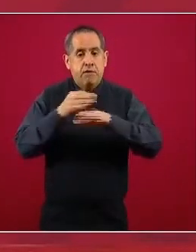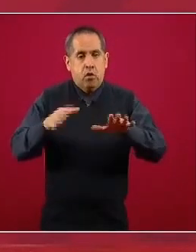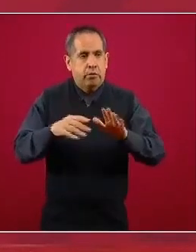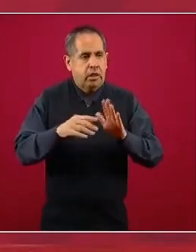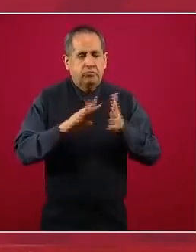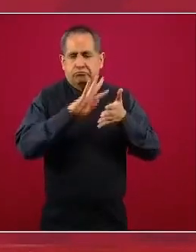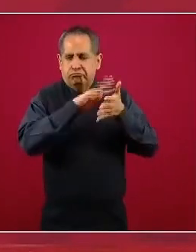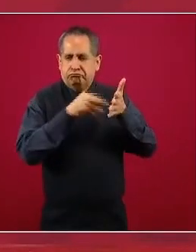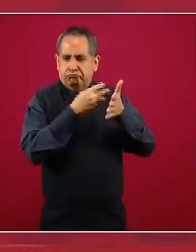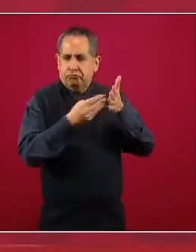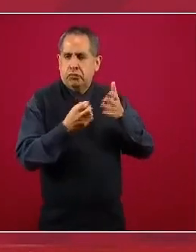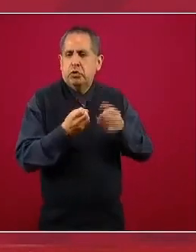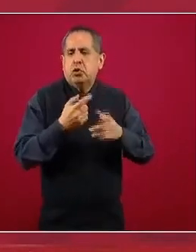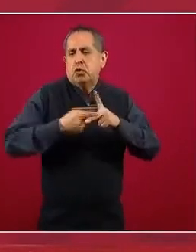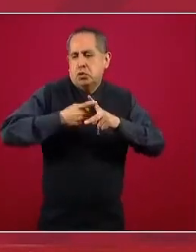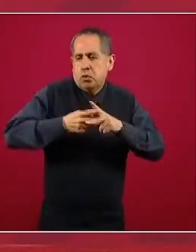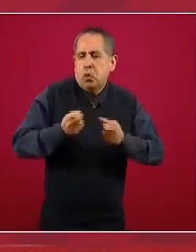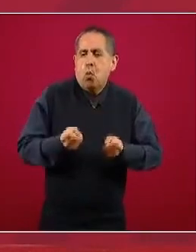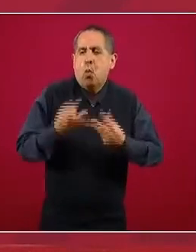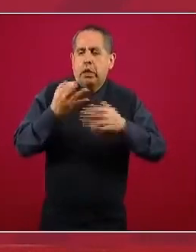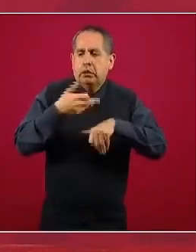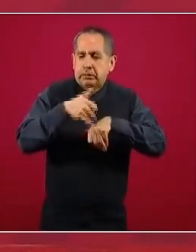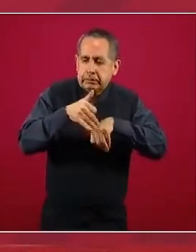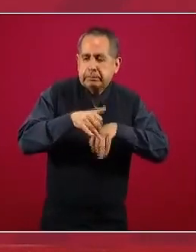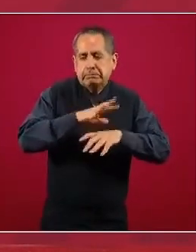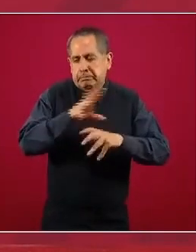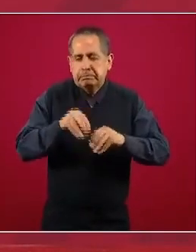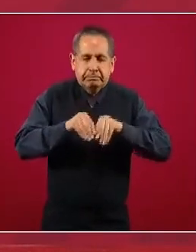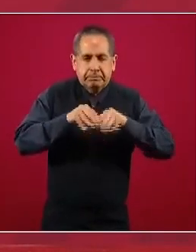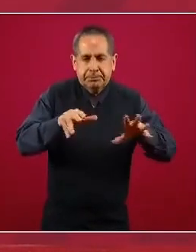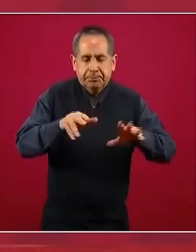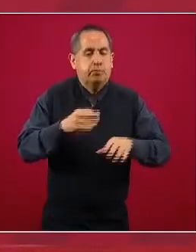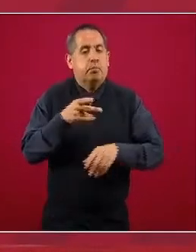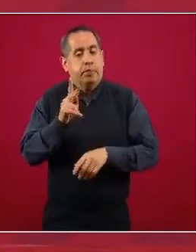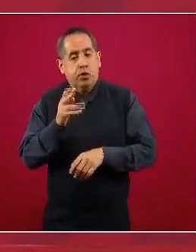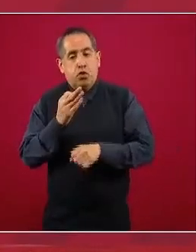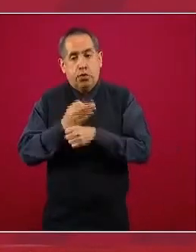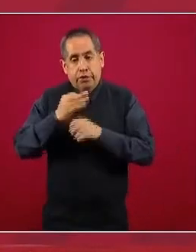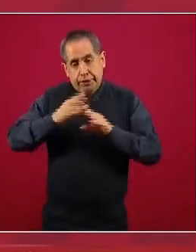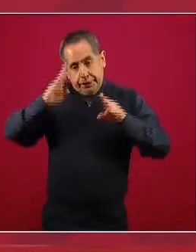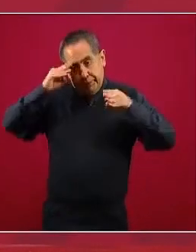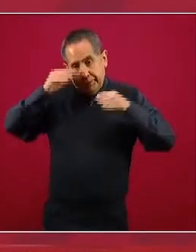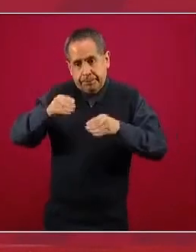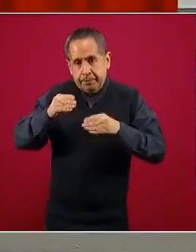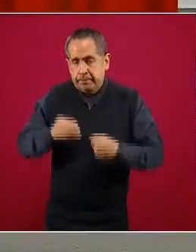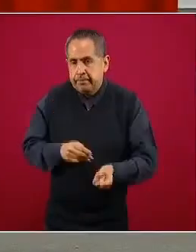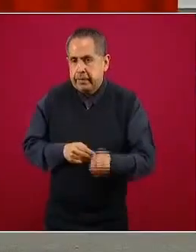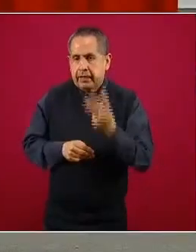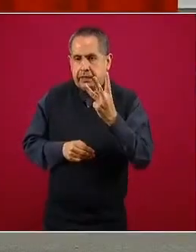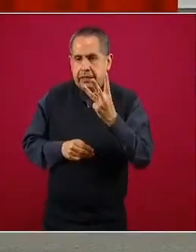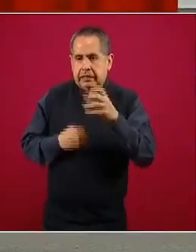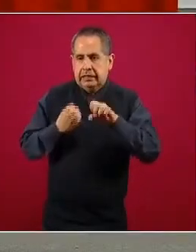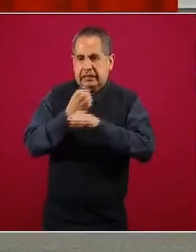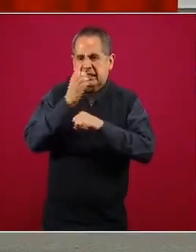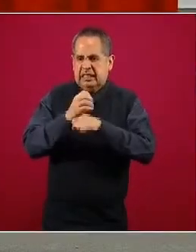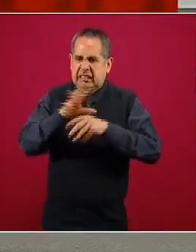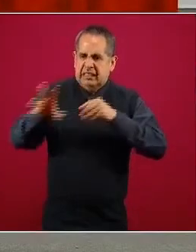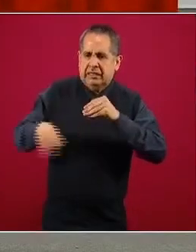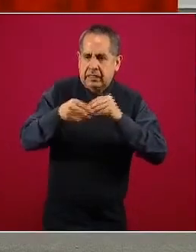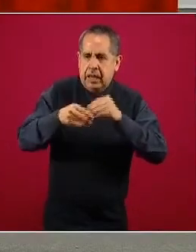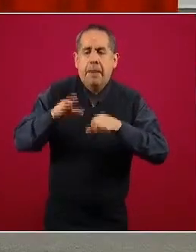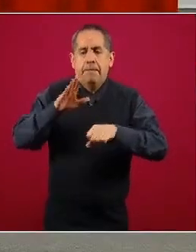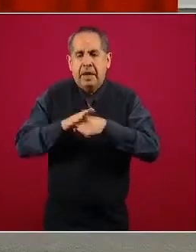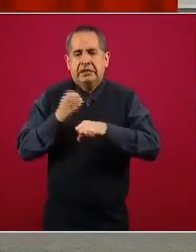técnico con los componentes diarios y nos vamos a enfocar a 3 estados. Vamos a incluir ya